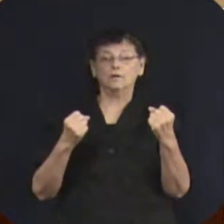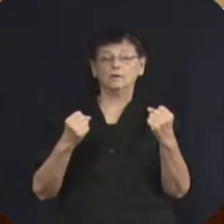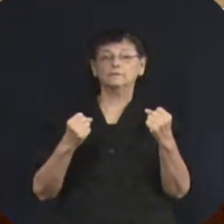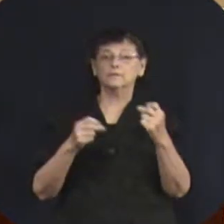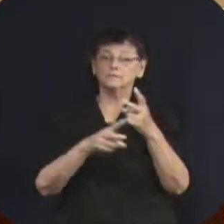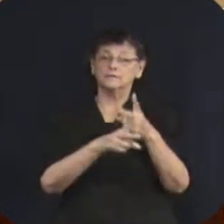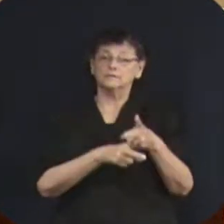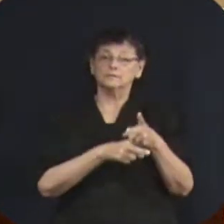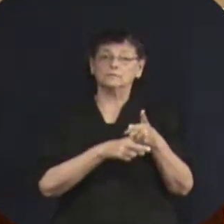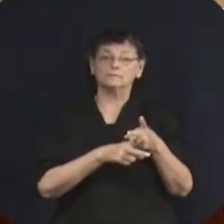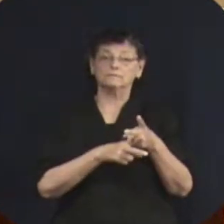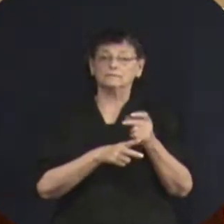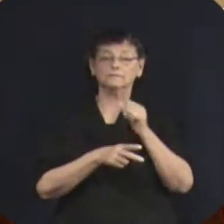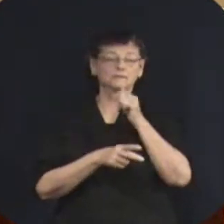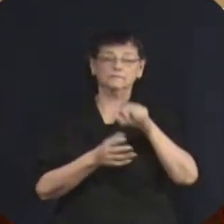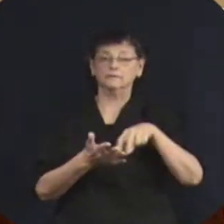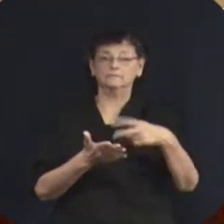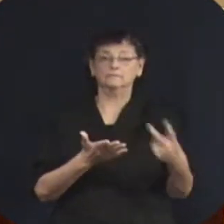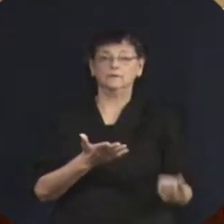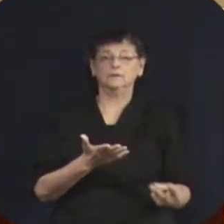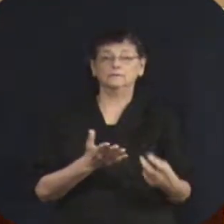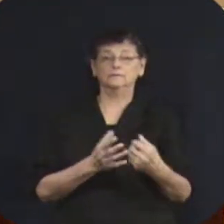tenga cuidado de no caer.